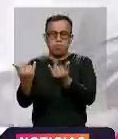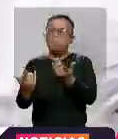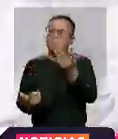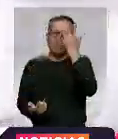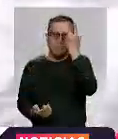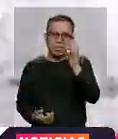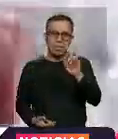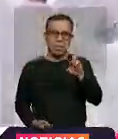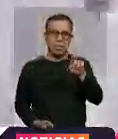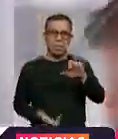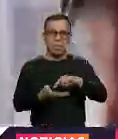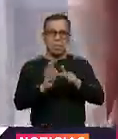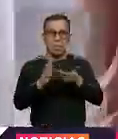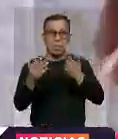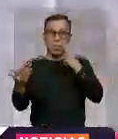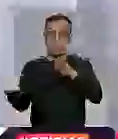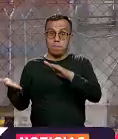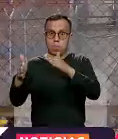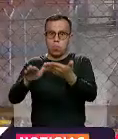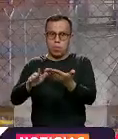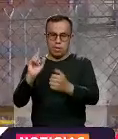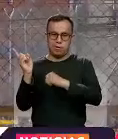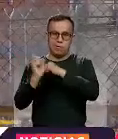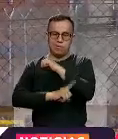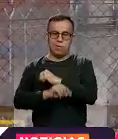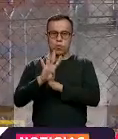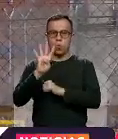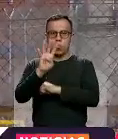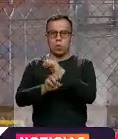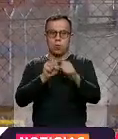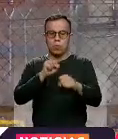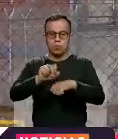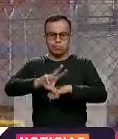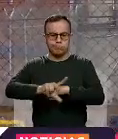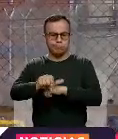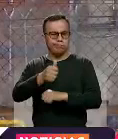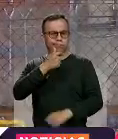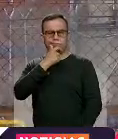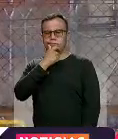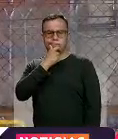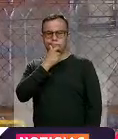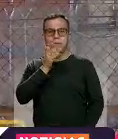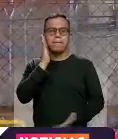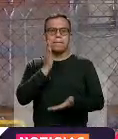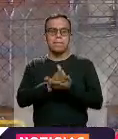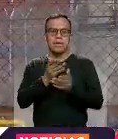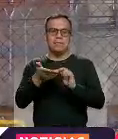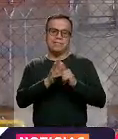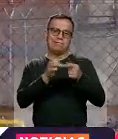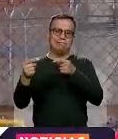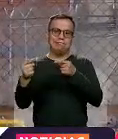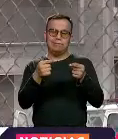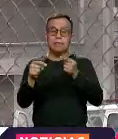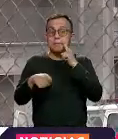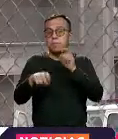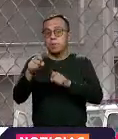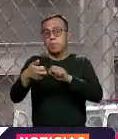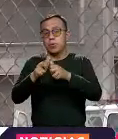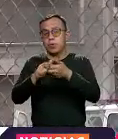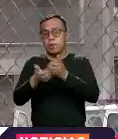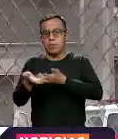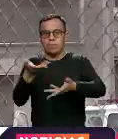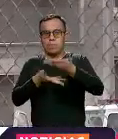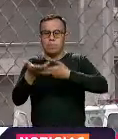el INPEC, el fallecimiento de una persona condenada a 4 años por hurto se habría dado a causa de una riña por un presunto problema de